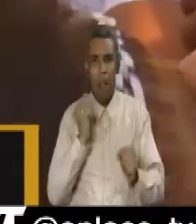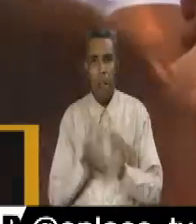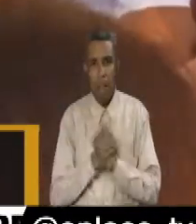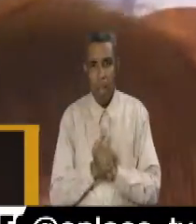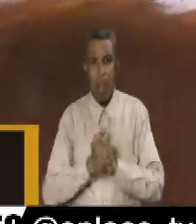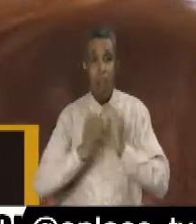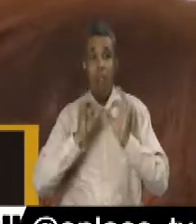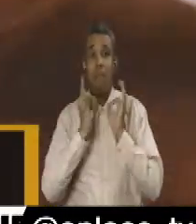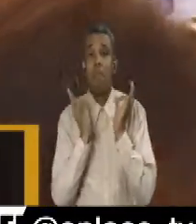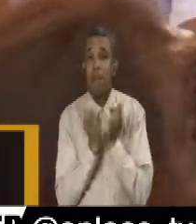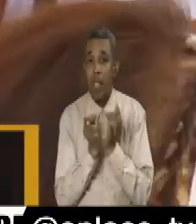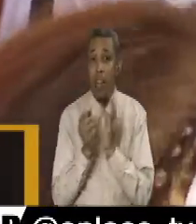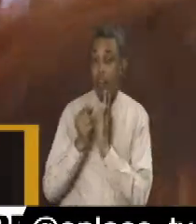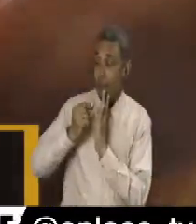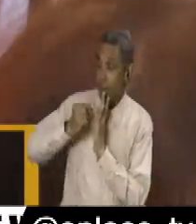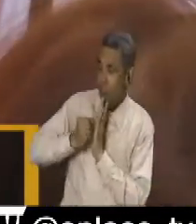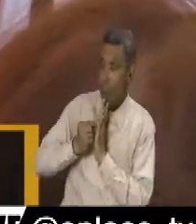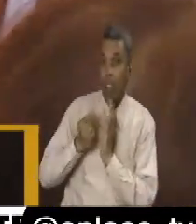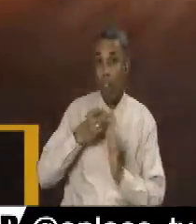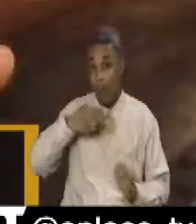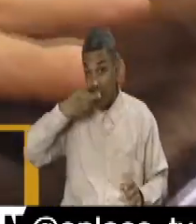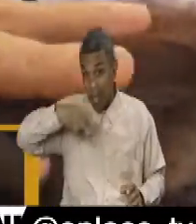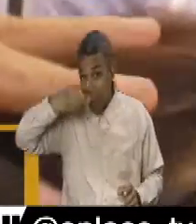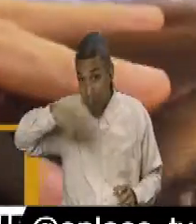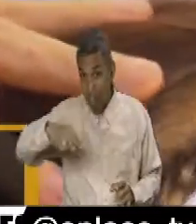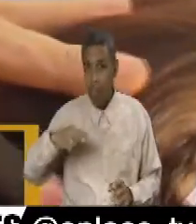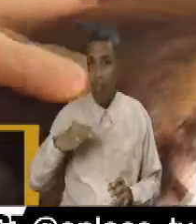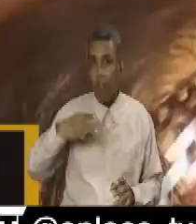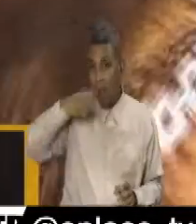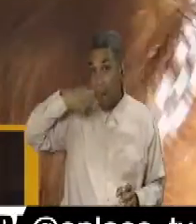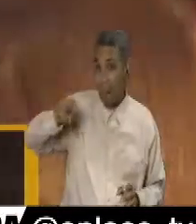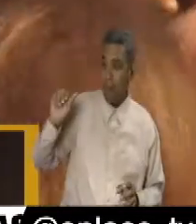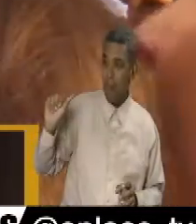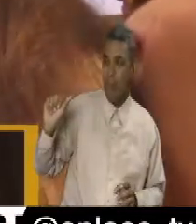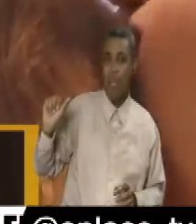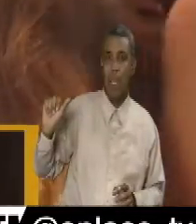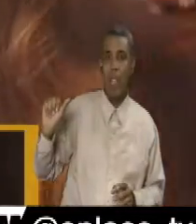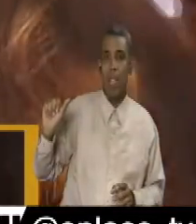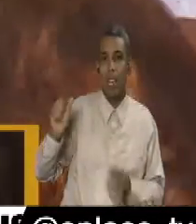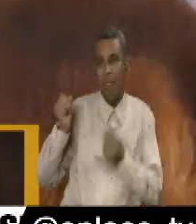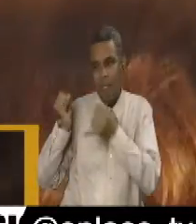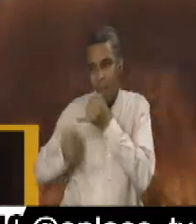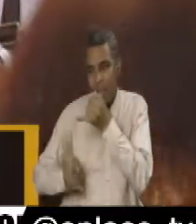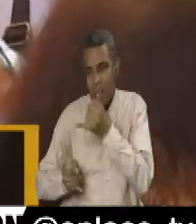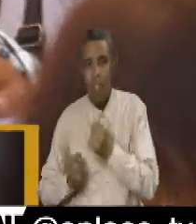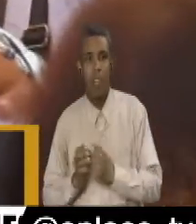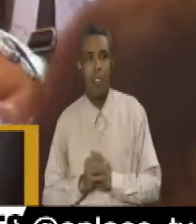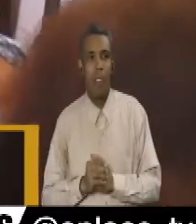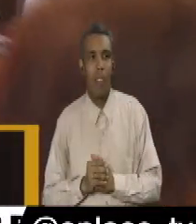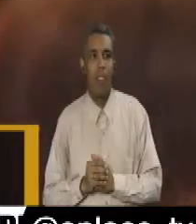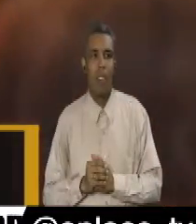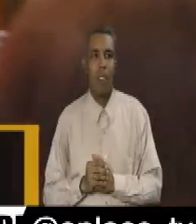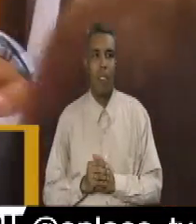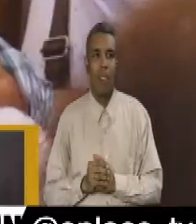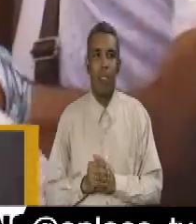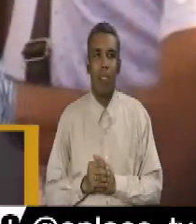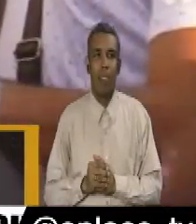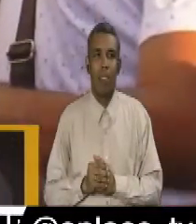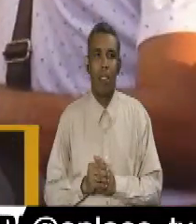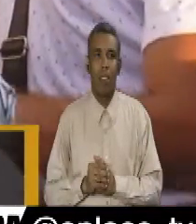familia, a mi señora, a mis hijos, mi hija menor que no he tenido la oportunidad de